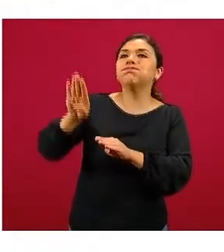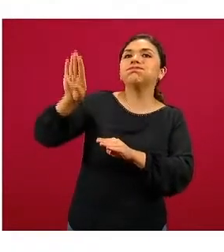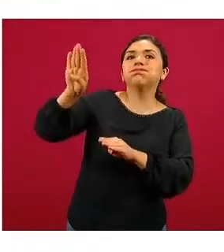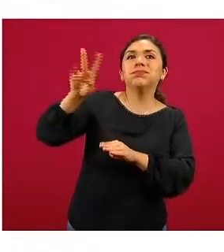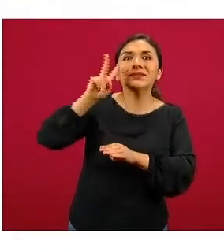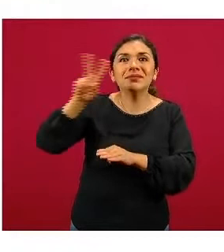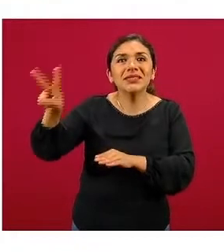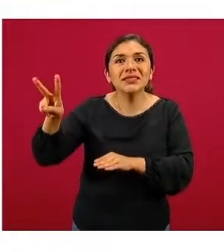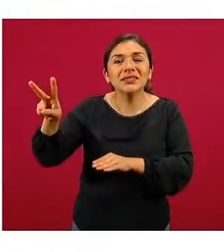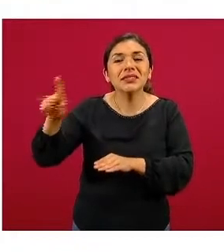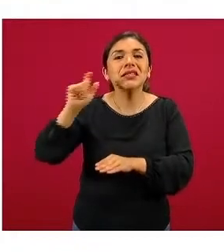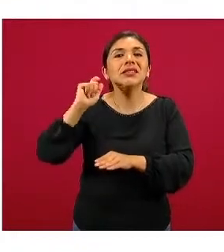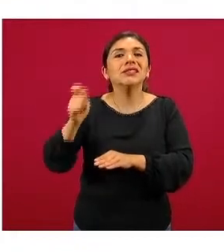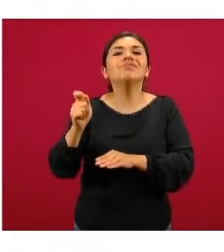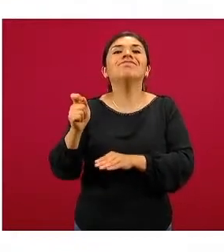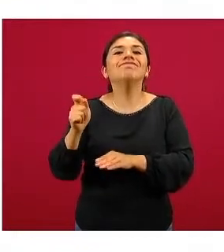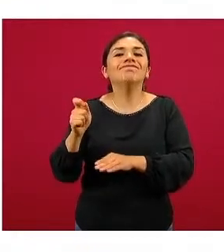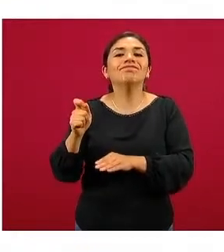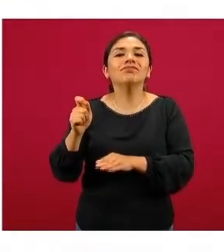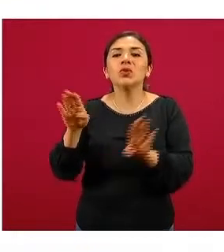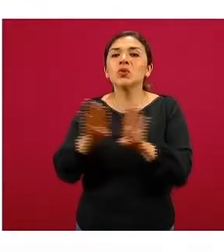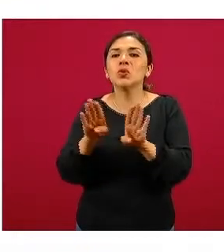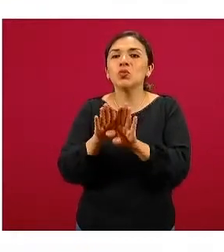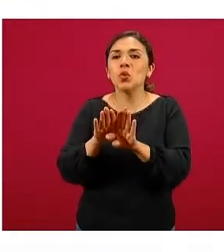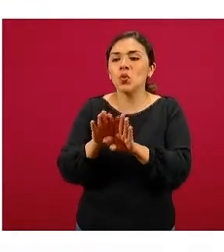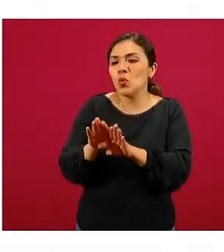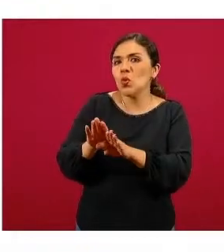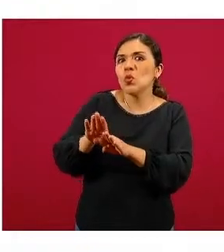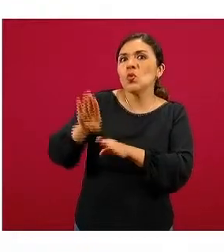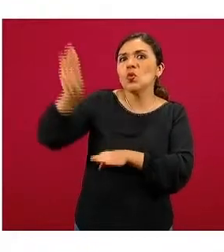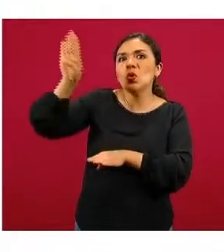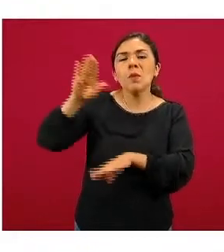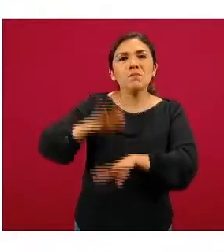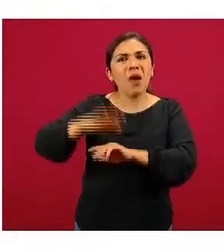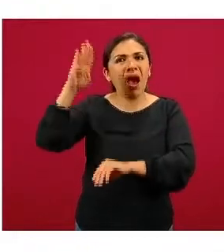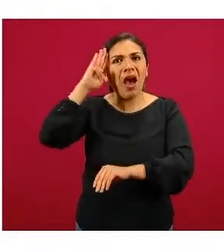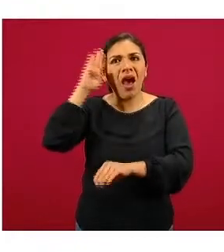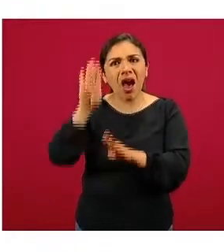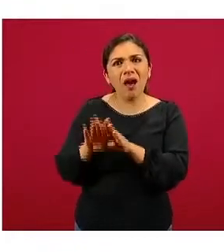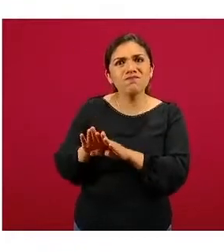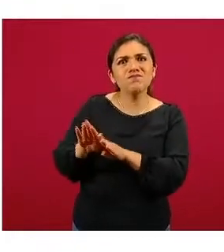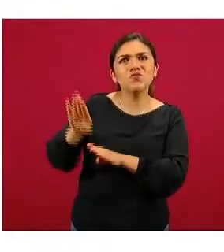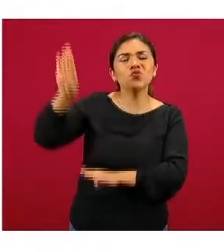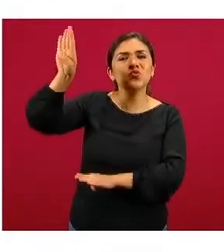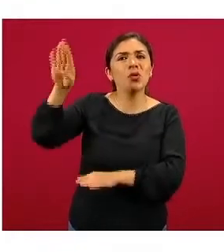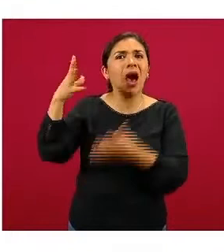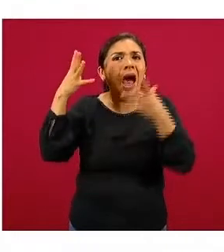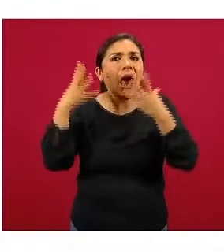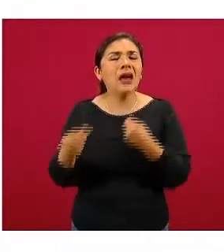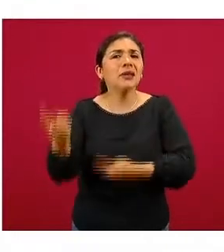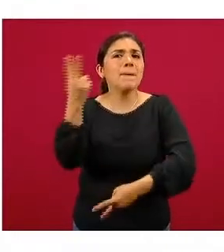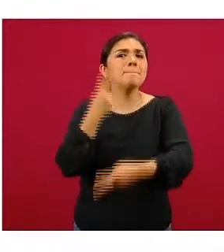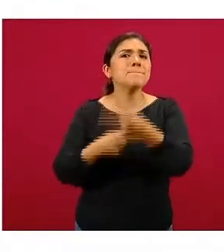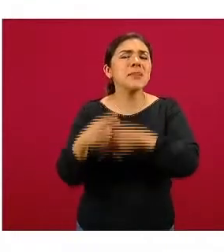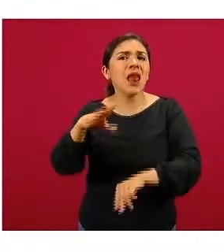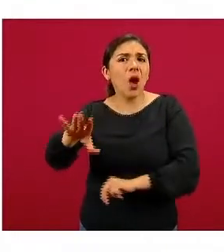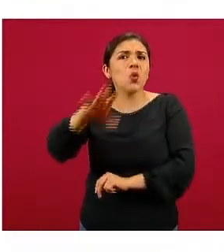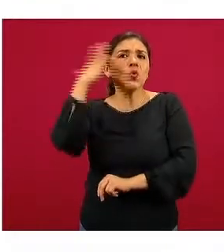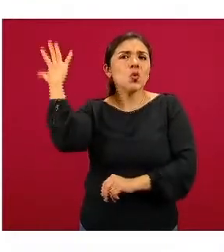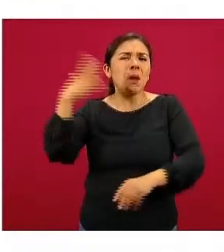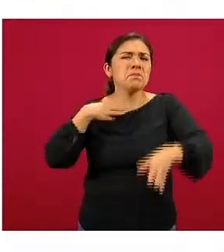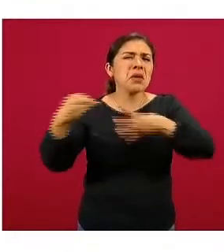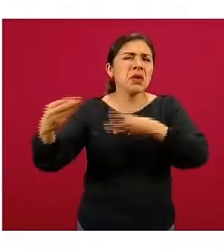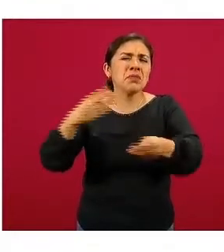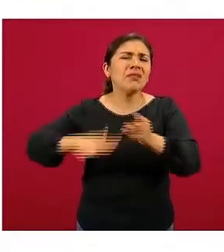que es ascendente, es una tendencia sobre todo de manera bastante vertical, lo que habla de una gran velocidad